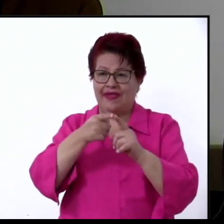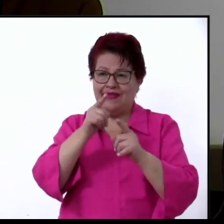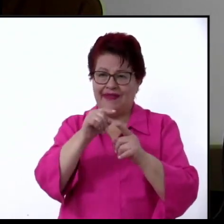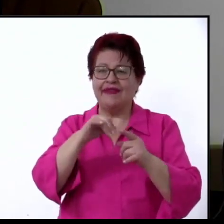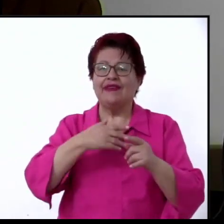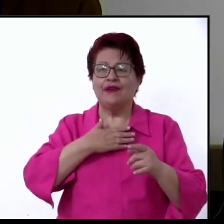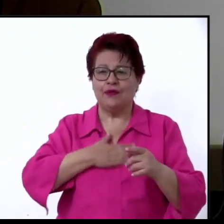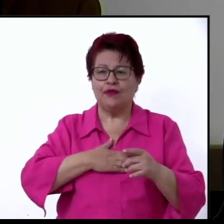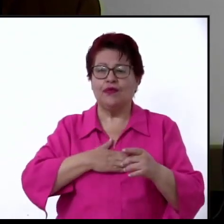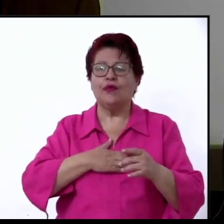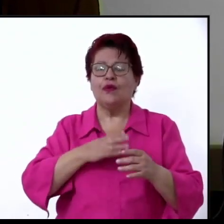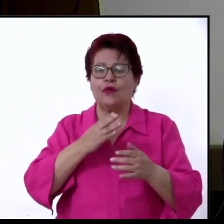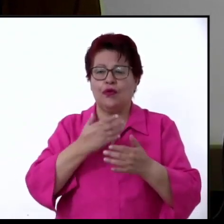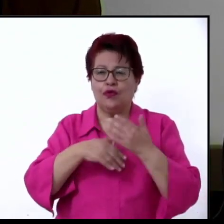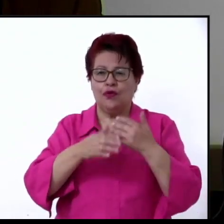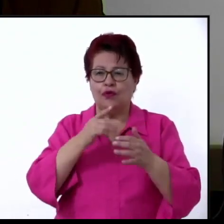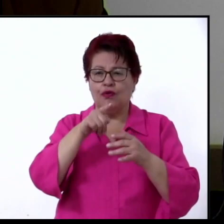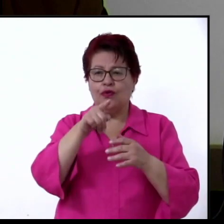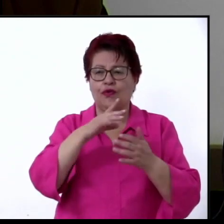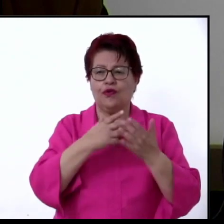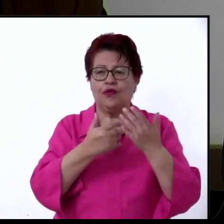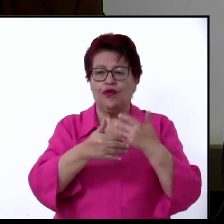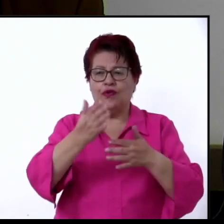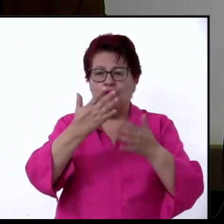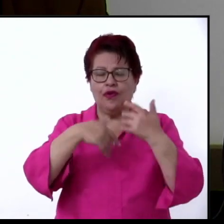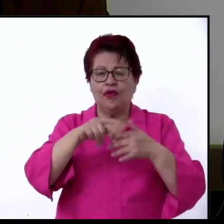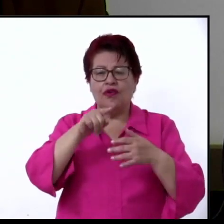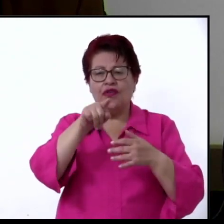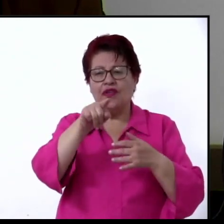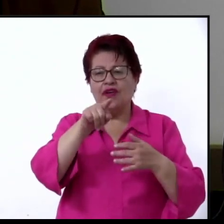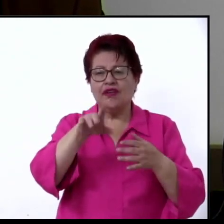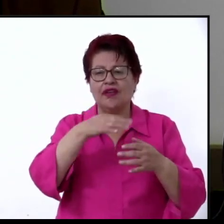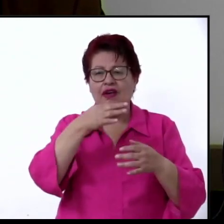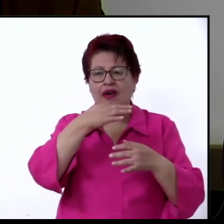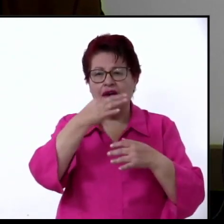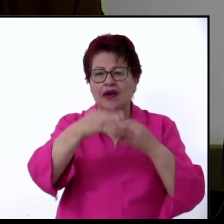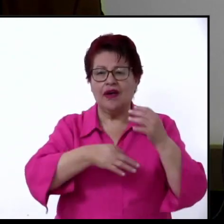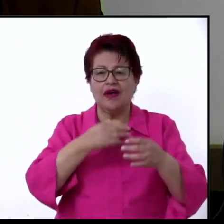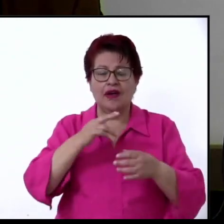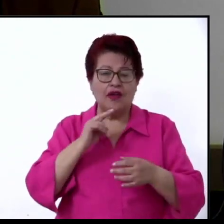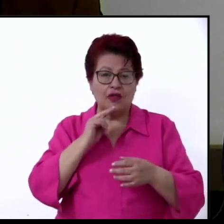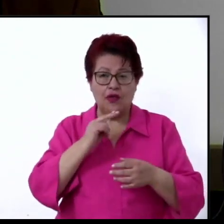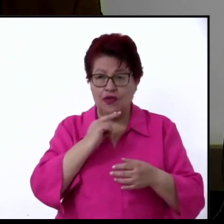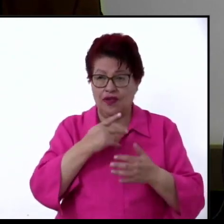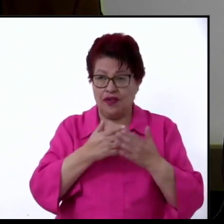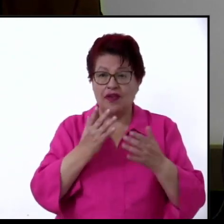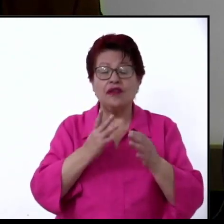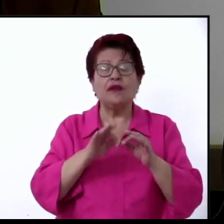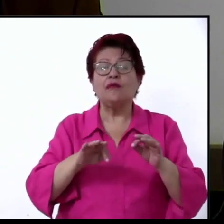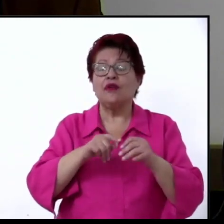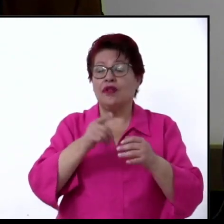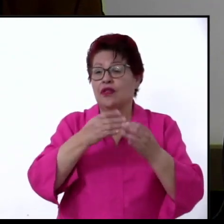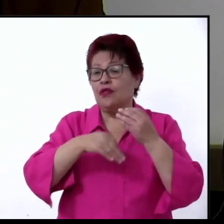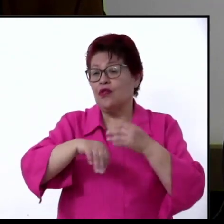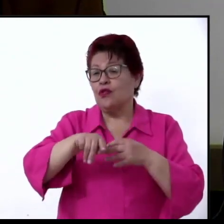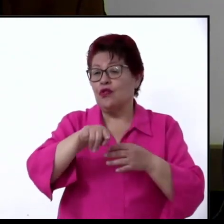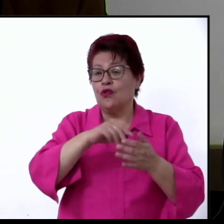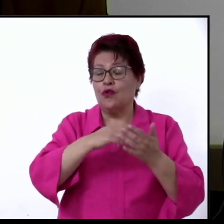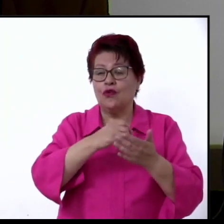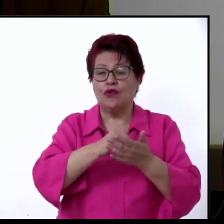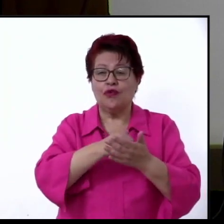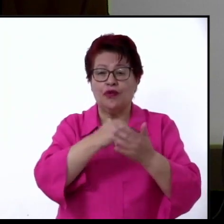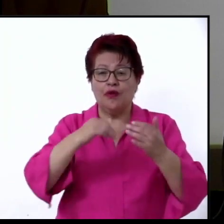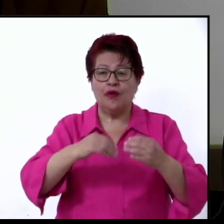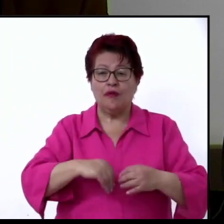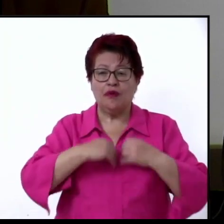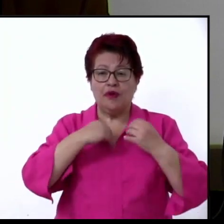la intervención dando cuenta de esta noticia que realmente es importante para todos quienes habitamos la Ciudad de